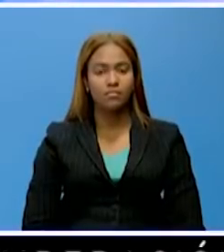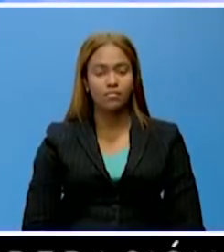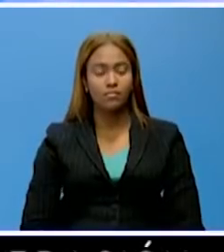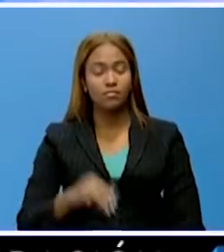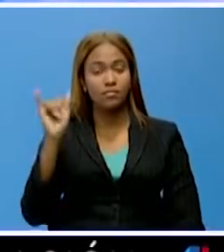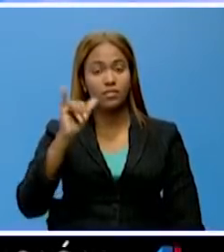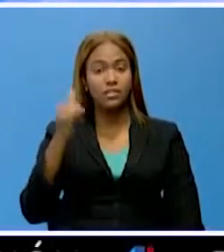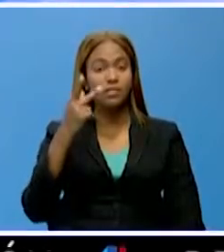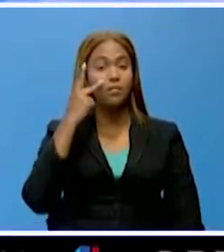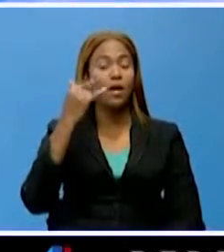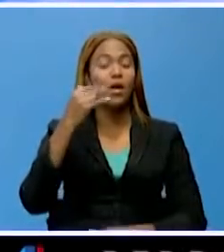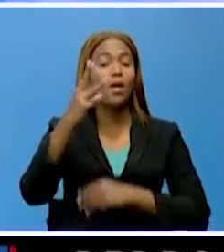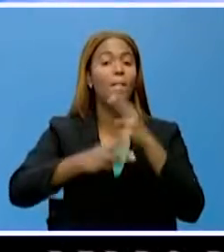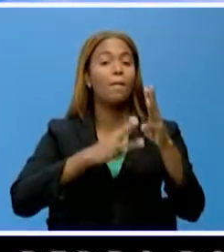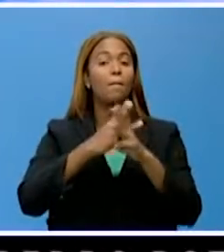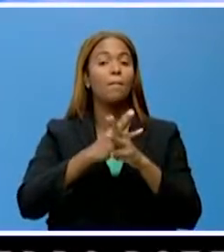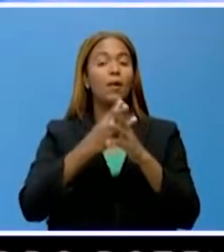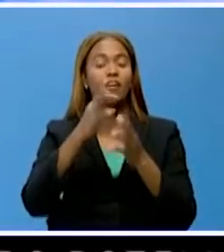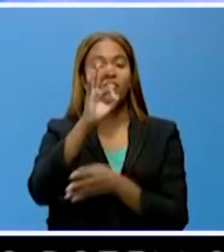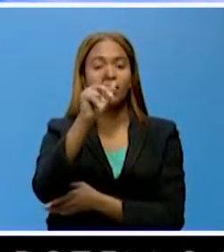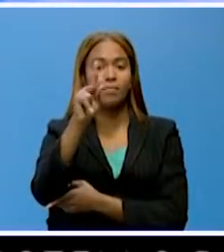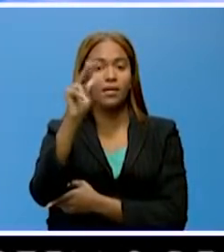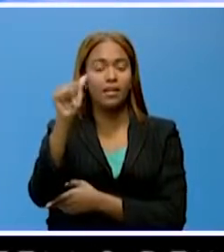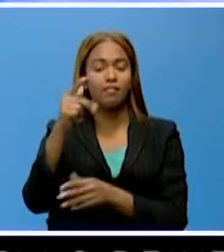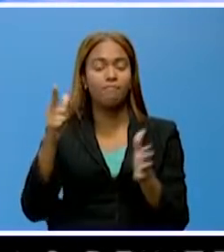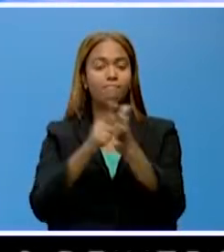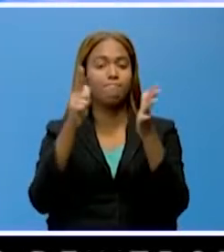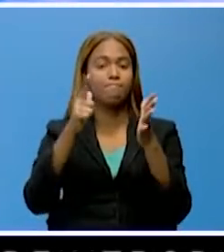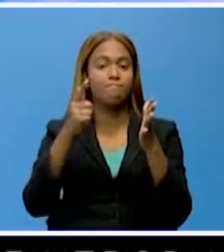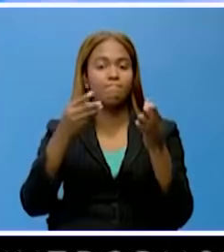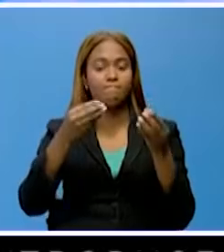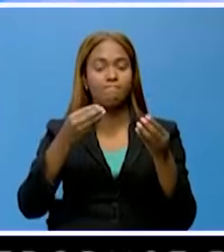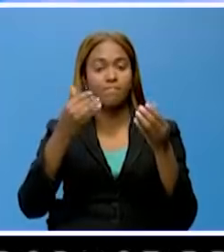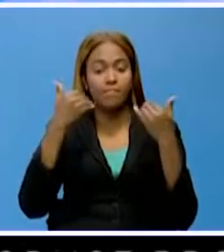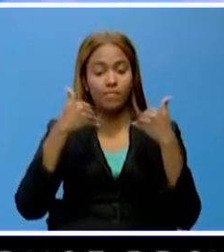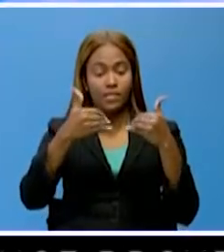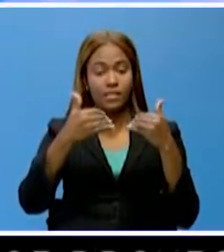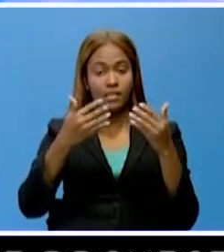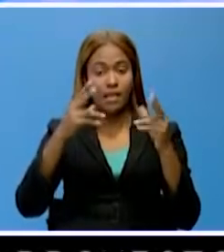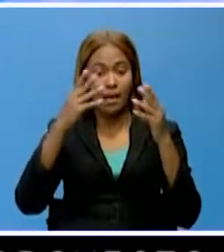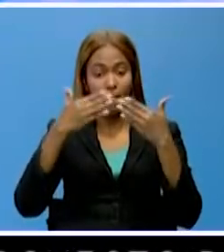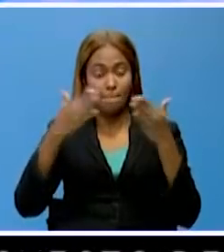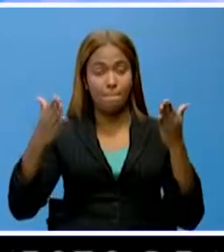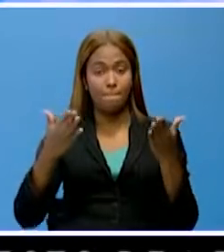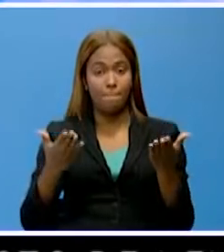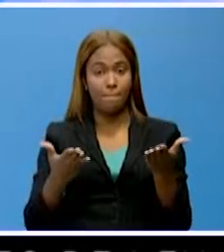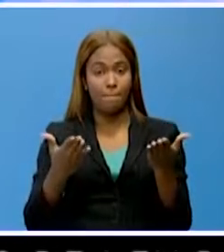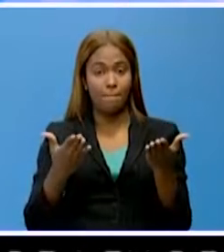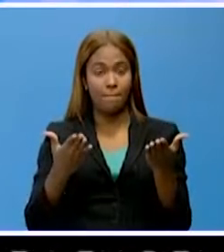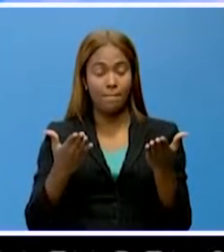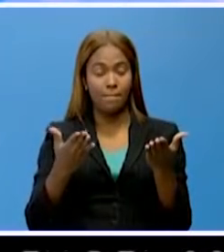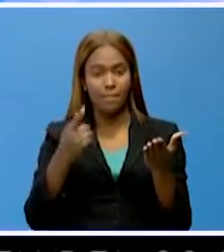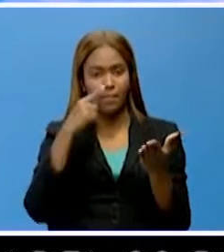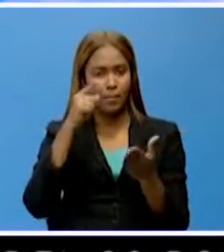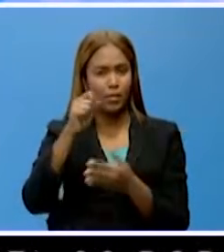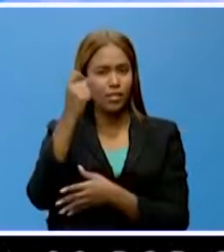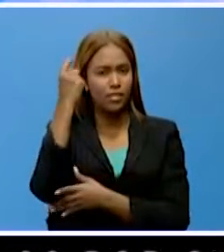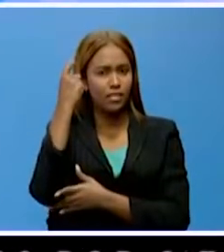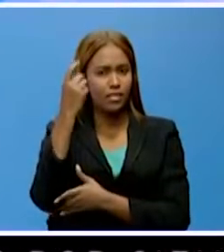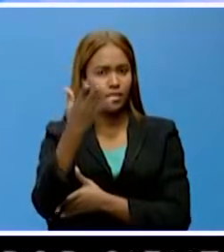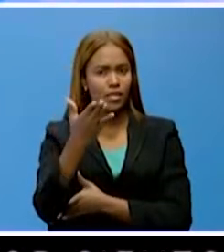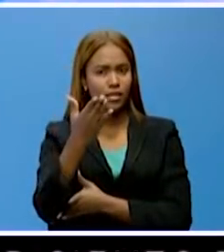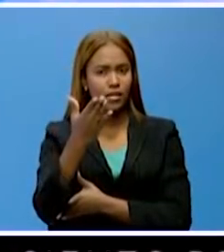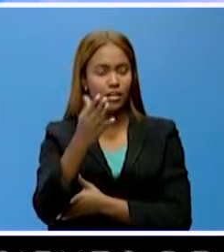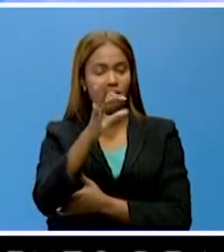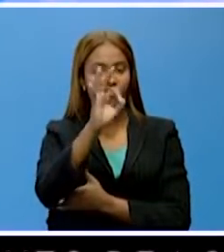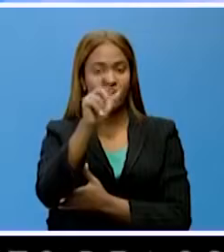Y bueno, echarle un vistazo al mundo. Es que Filipinas prohíbe las muestras de afecto en público. Déjame parar ahí para poder entenderlo.